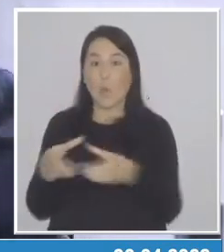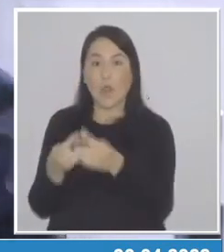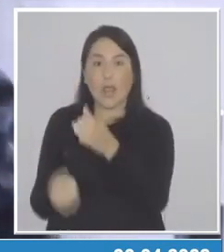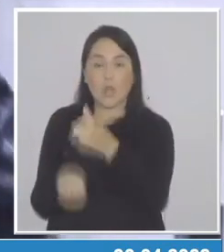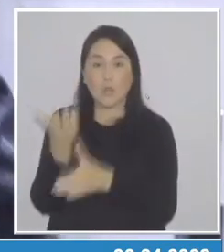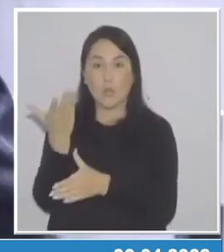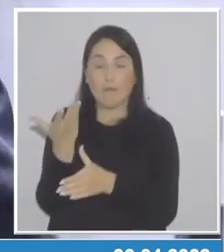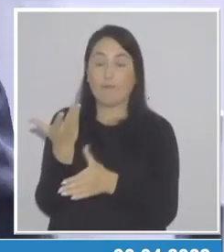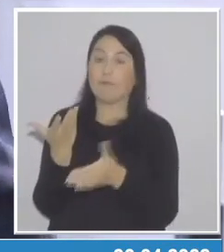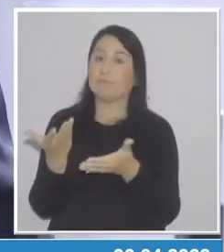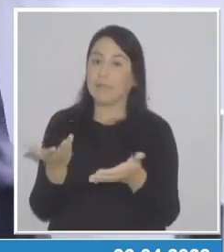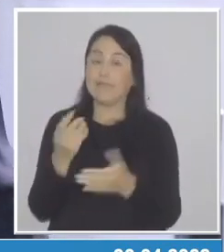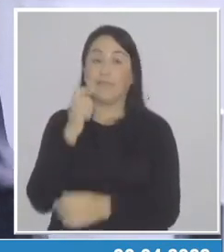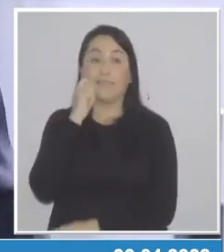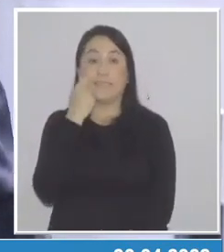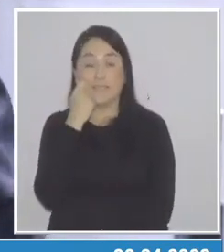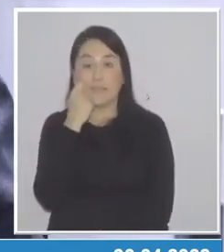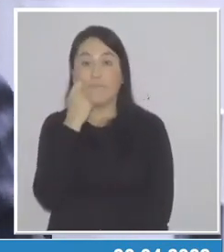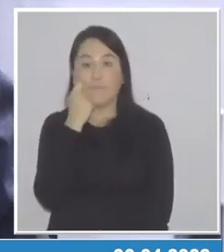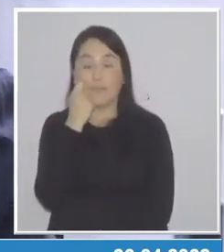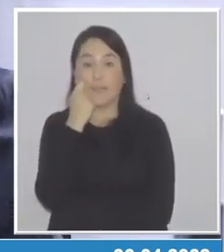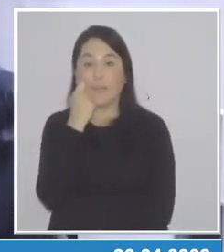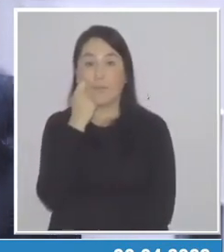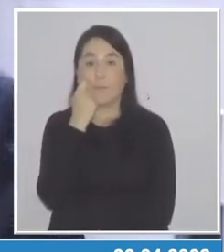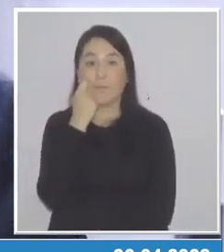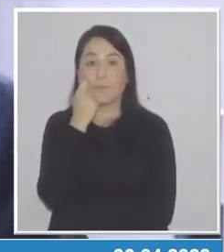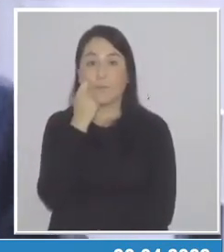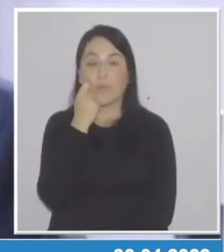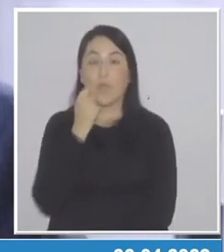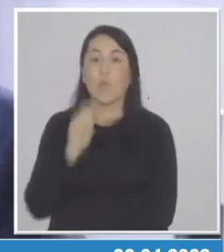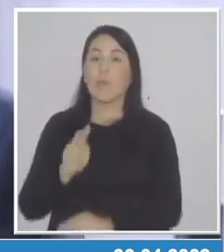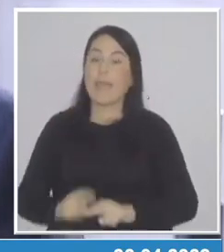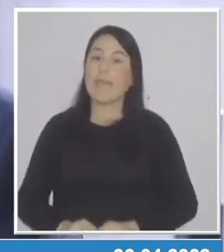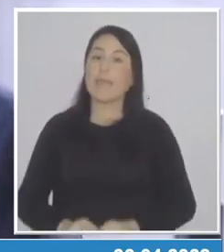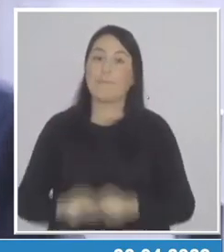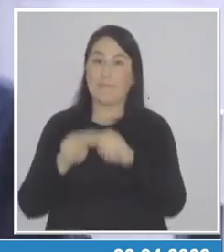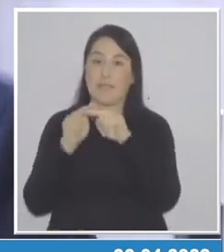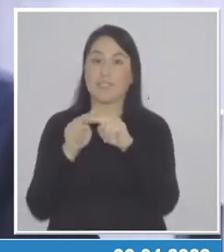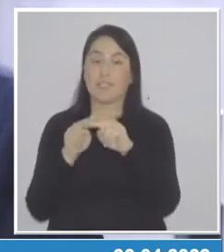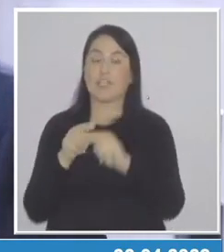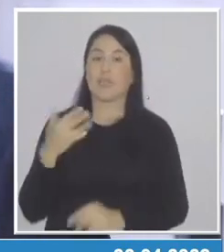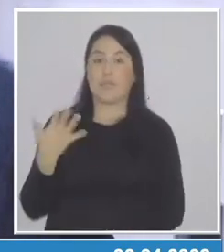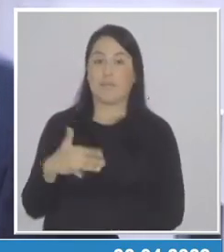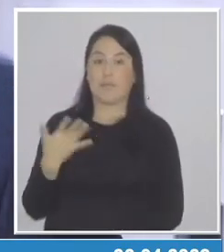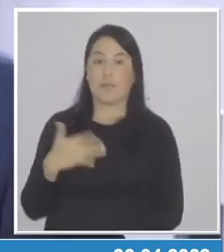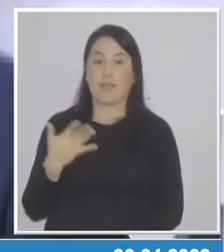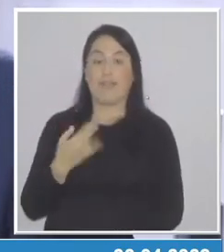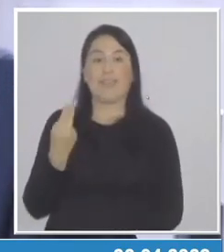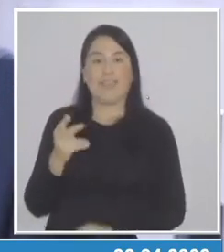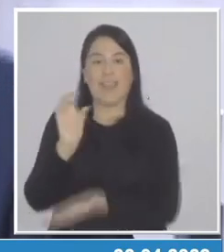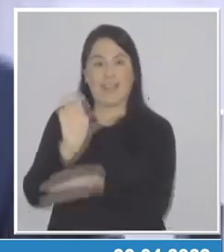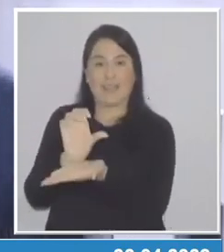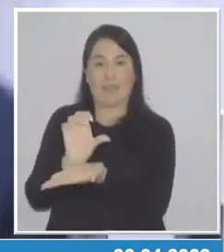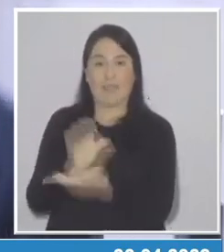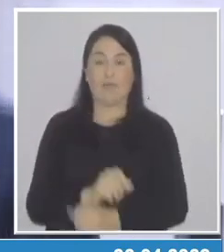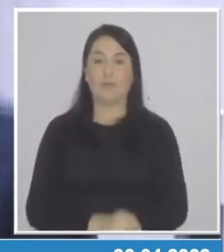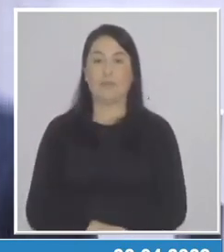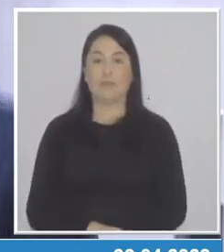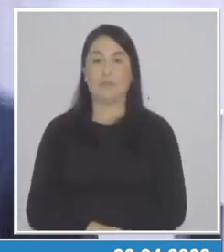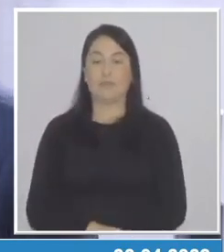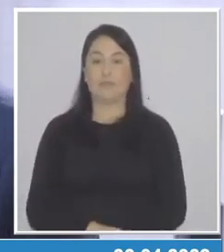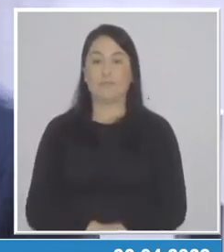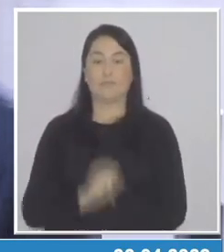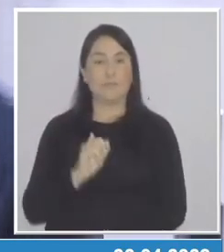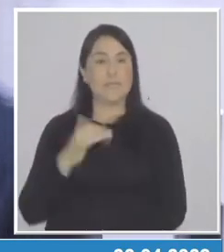cierto, implica, entre otros aspectos, una inversión significativa del Estado. Es